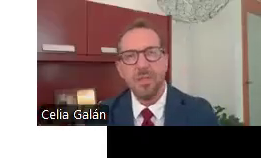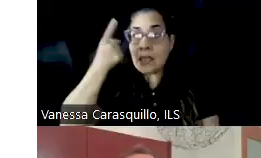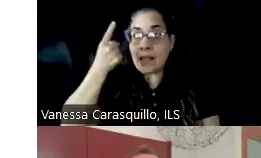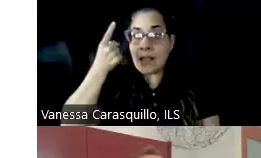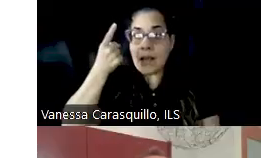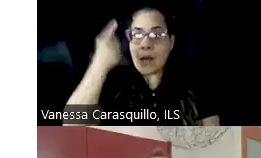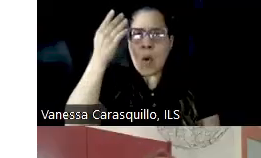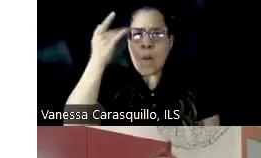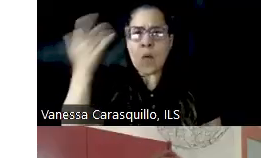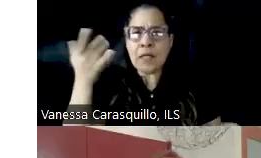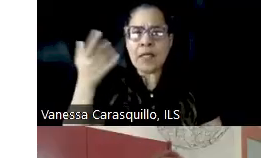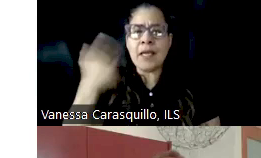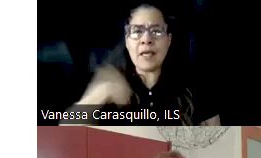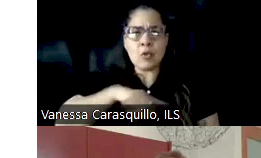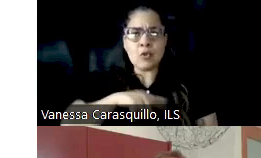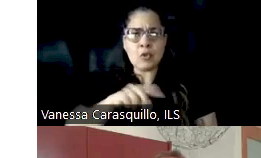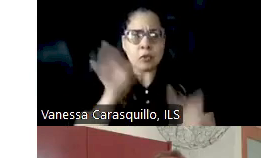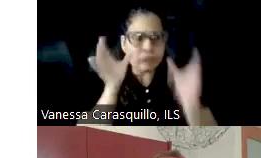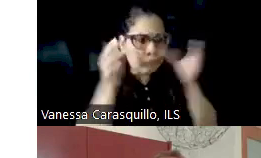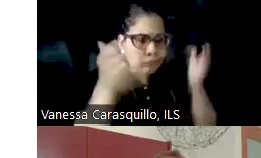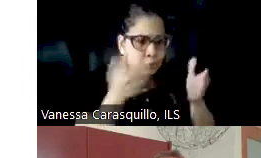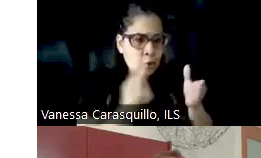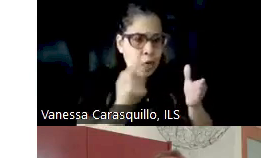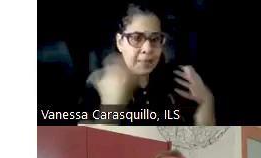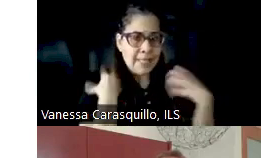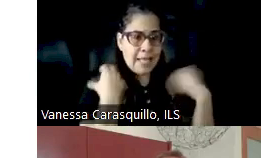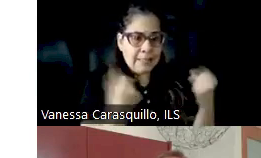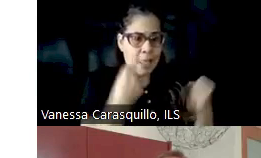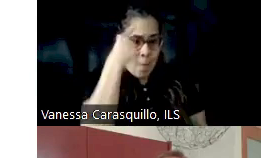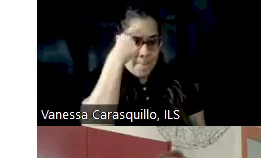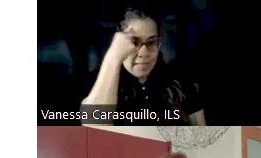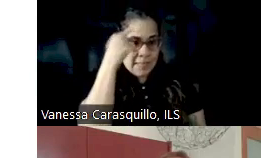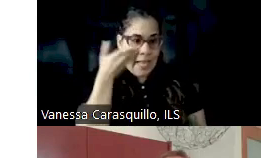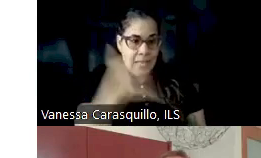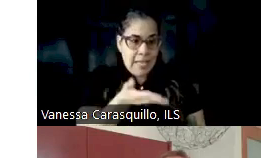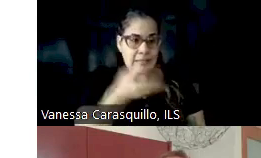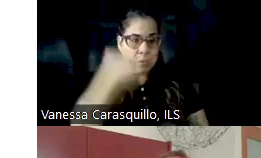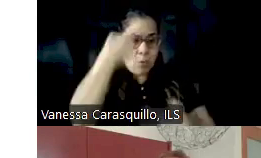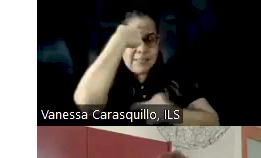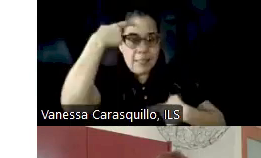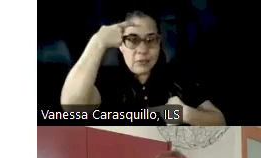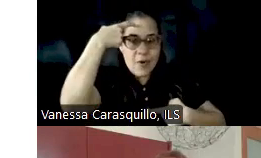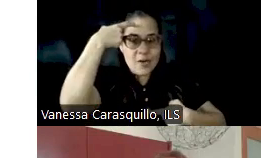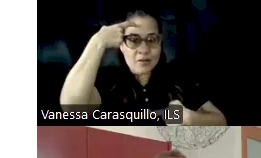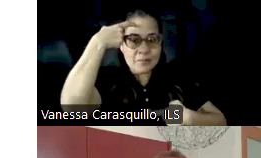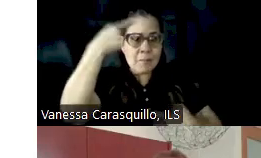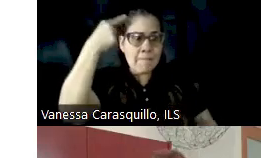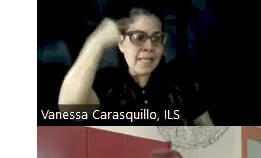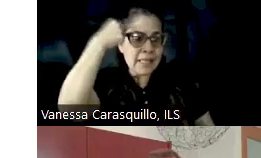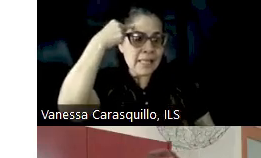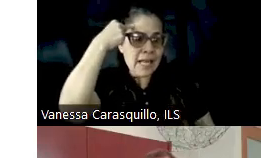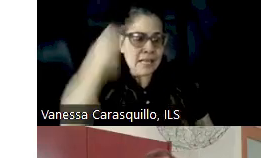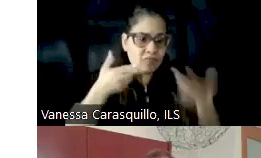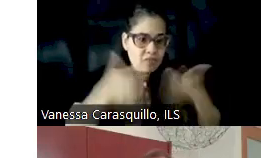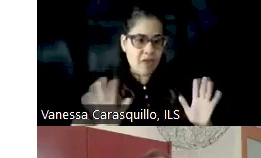no podemos ver únicamente la salud mental como un trastorno mental y